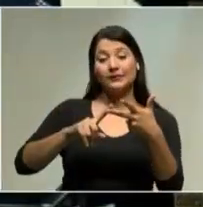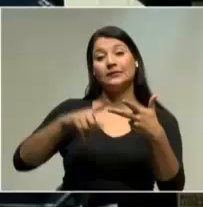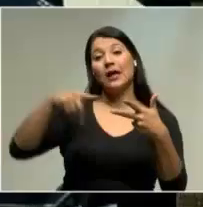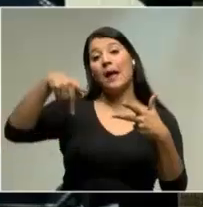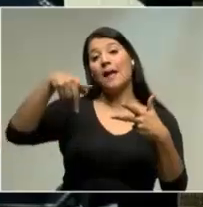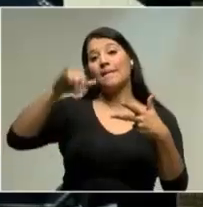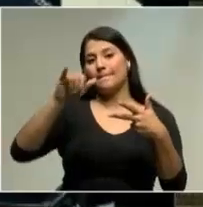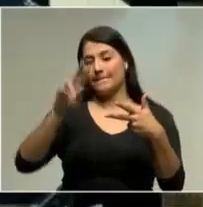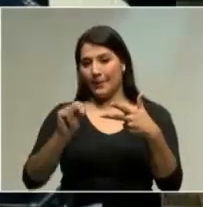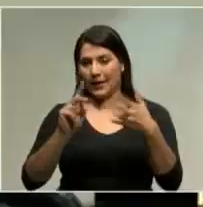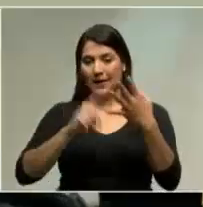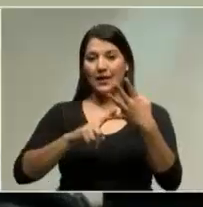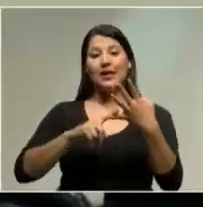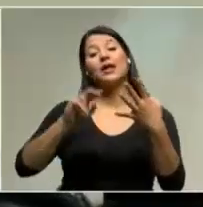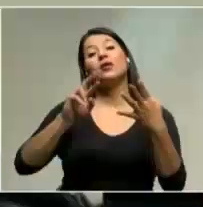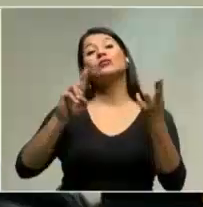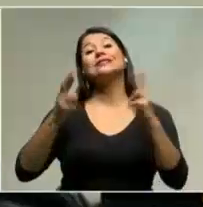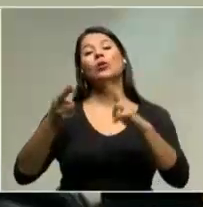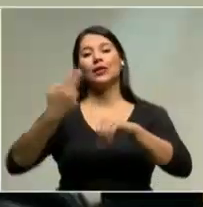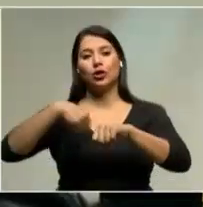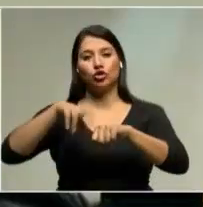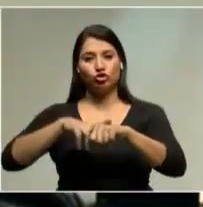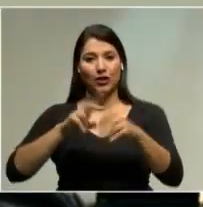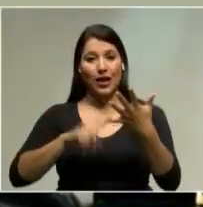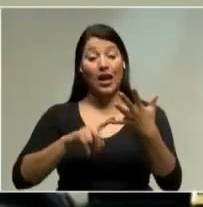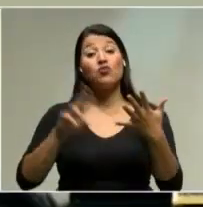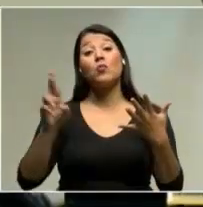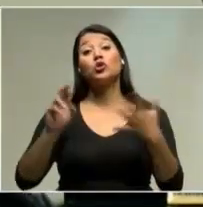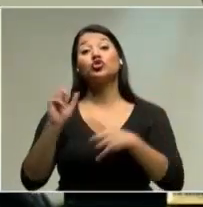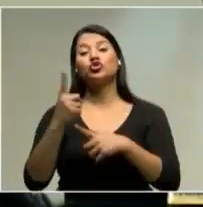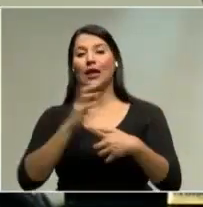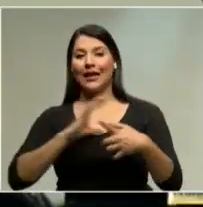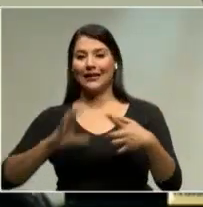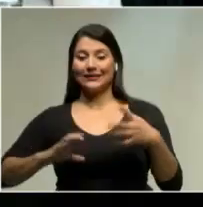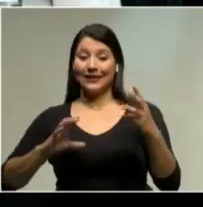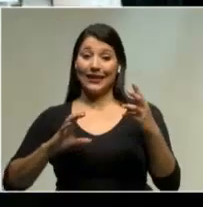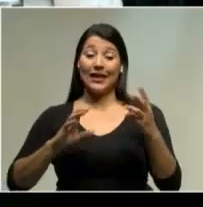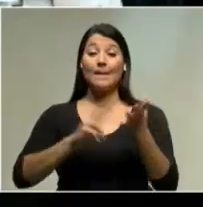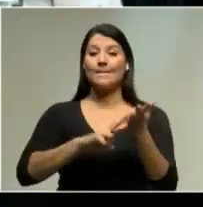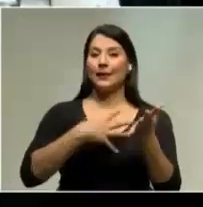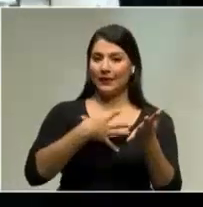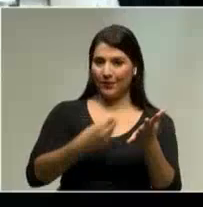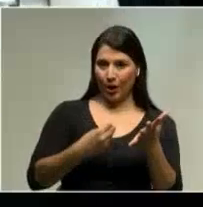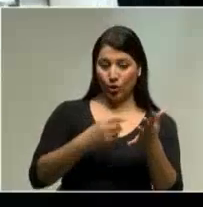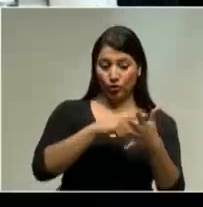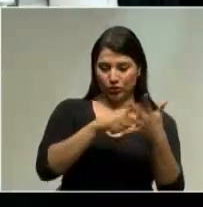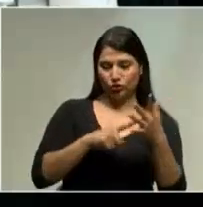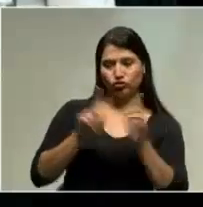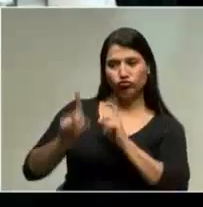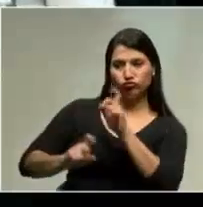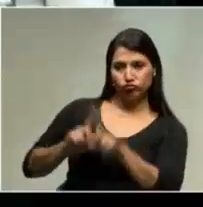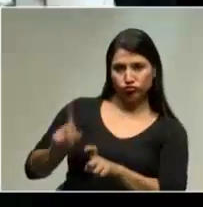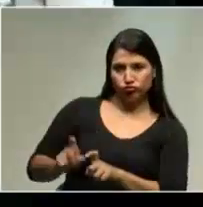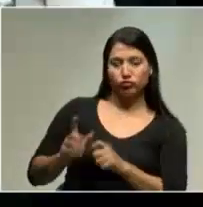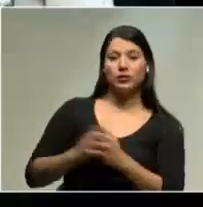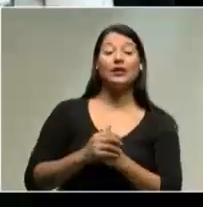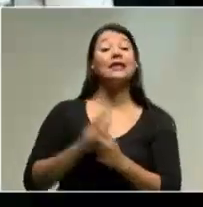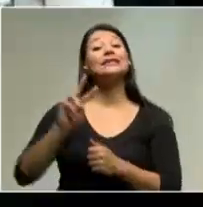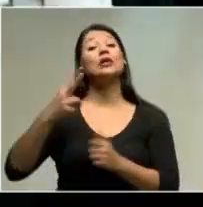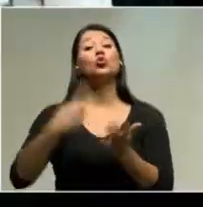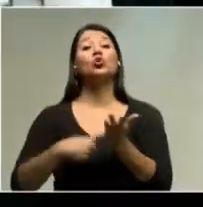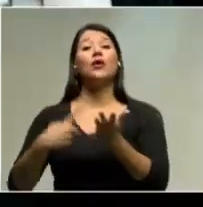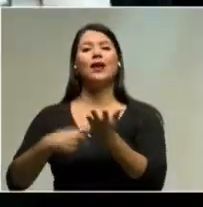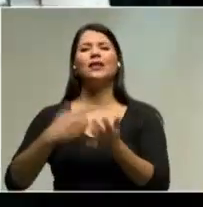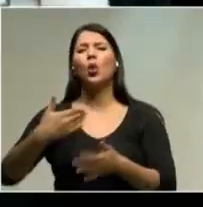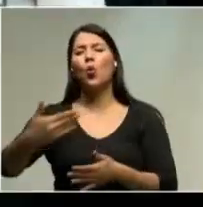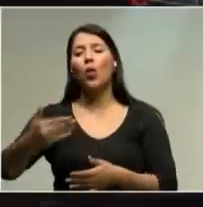Integración Nacional, Restauración Nacional, el Republicano Social Cristiano y Liberación Nacional. El segundo debate al presupuesto está previsto